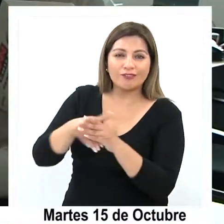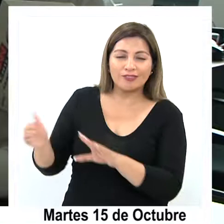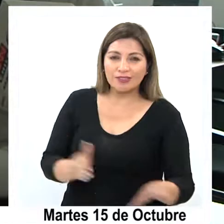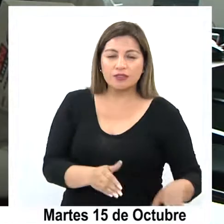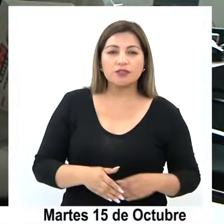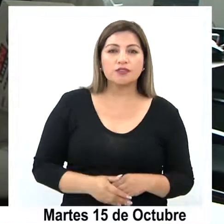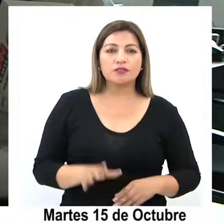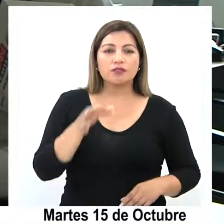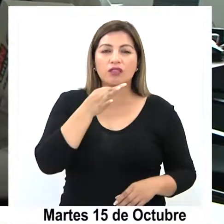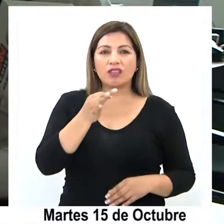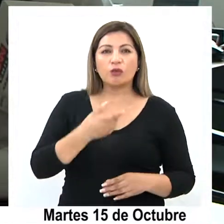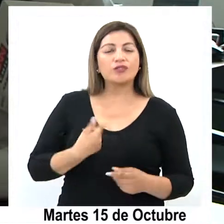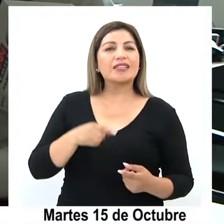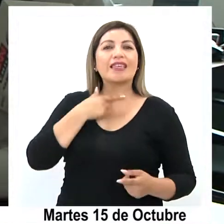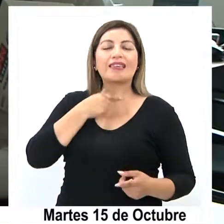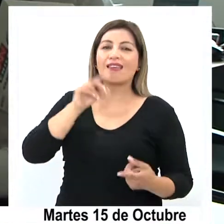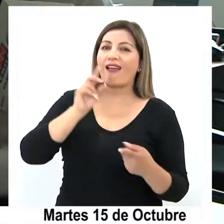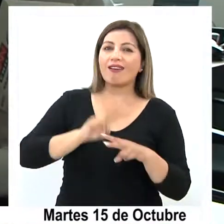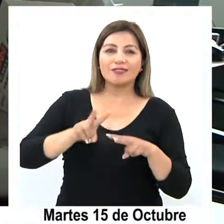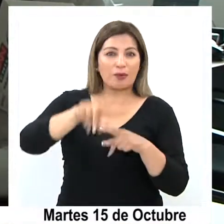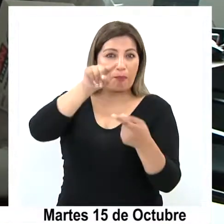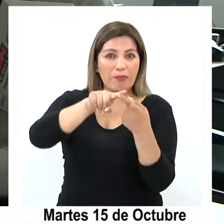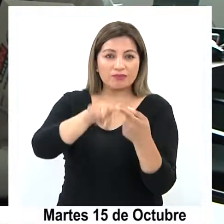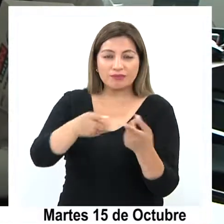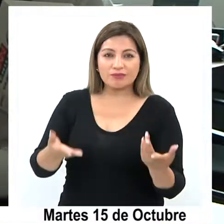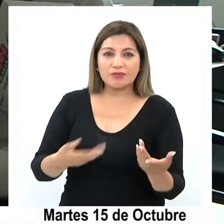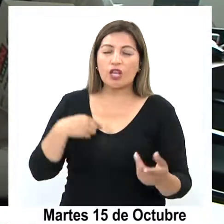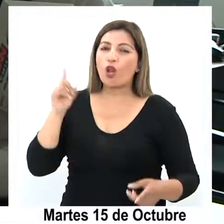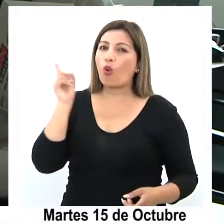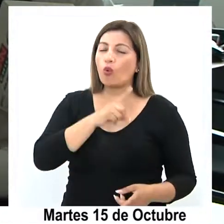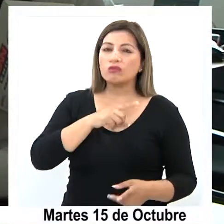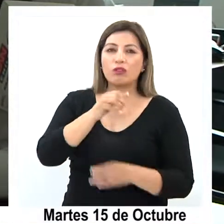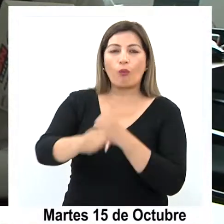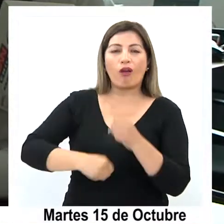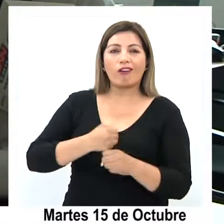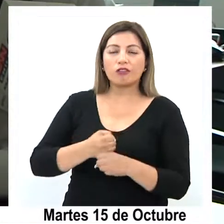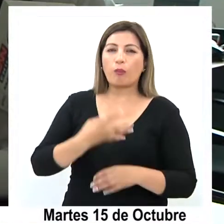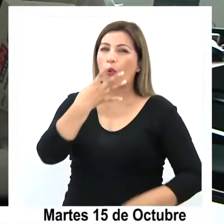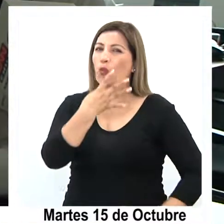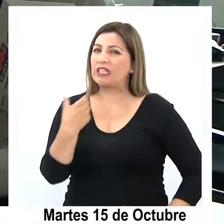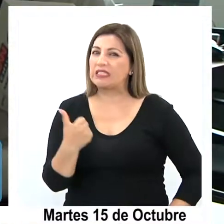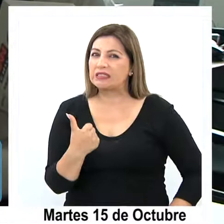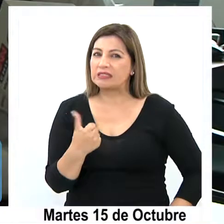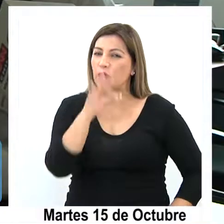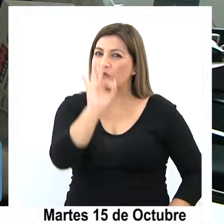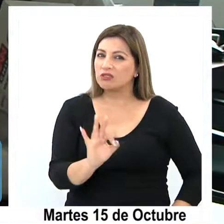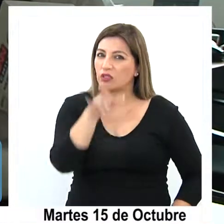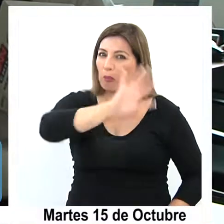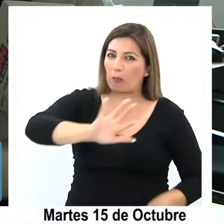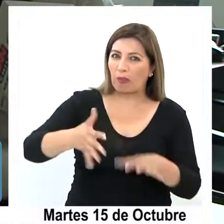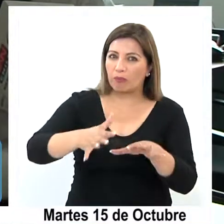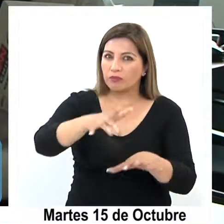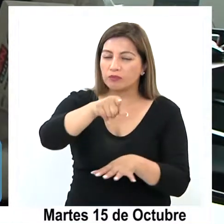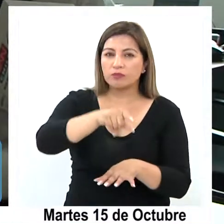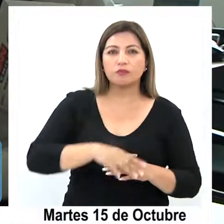hablando de una participación electoral en las últimas elecciones del orden del 46%.